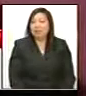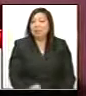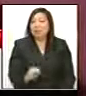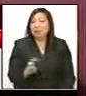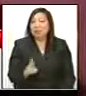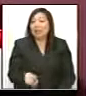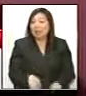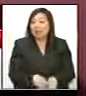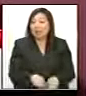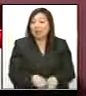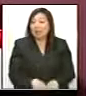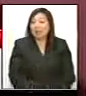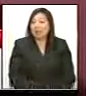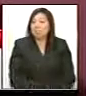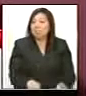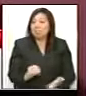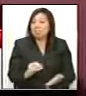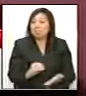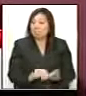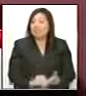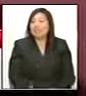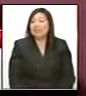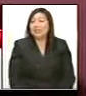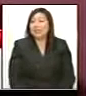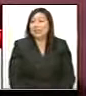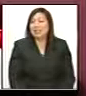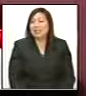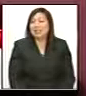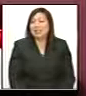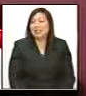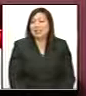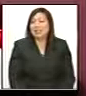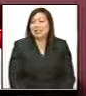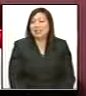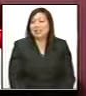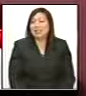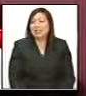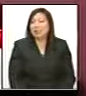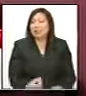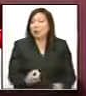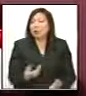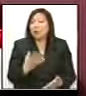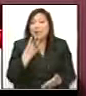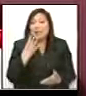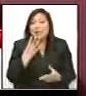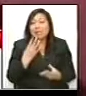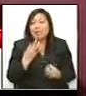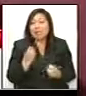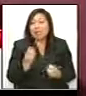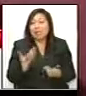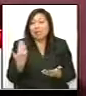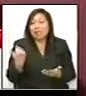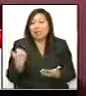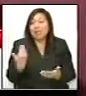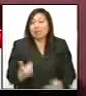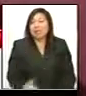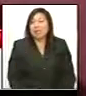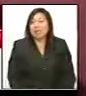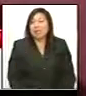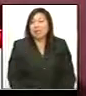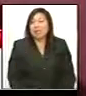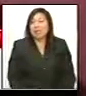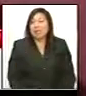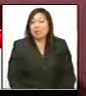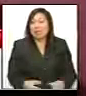Salazar, lógicamente, está mucho más todavía enfocada porque ha pasado su experiencia desde el decanato de